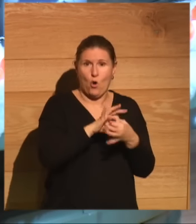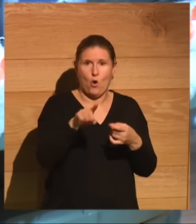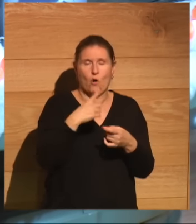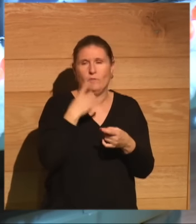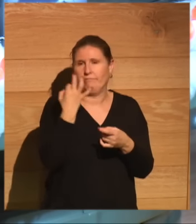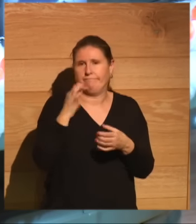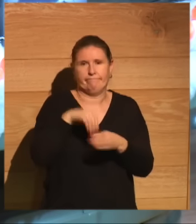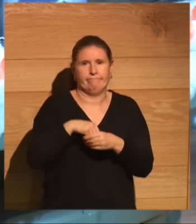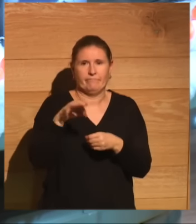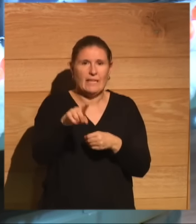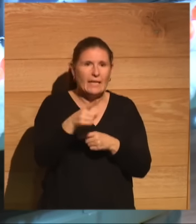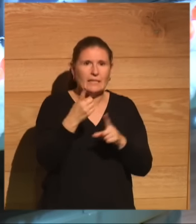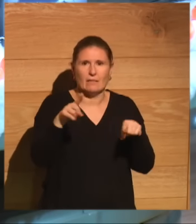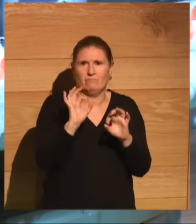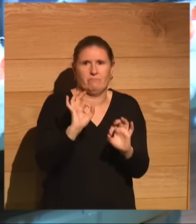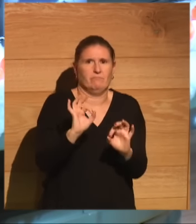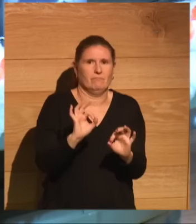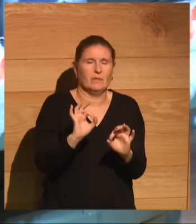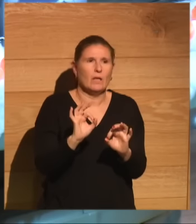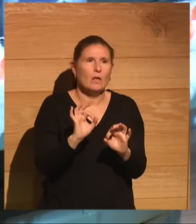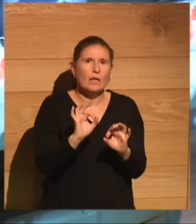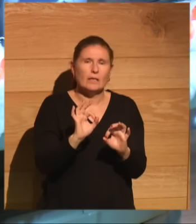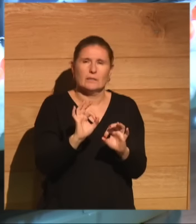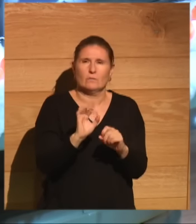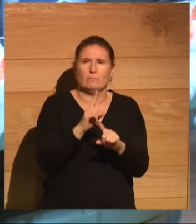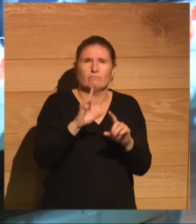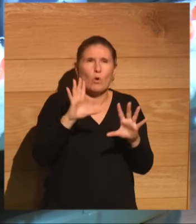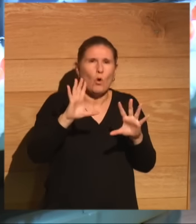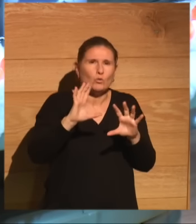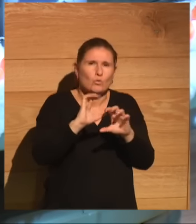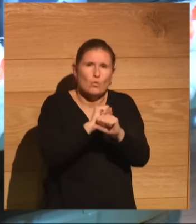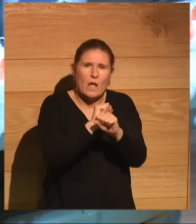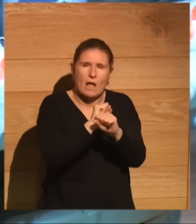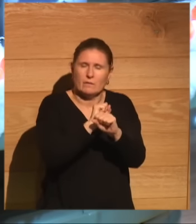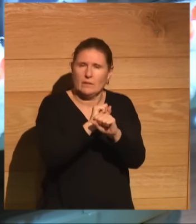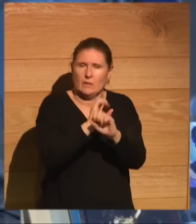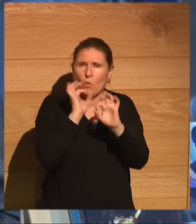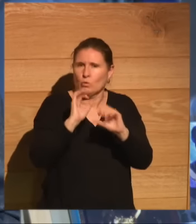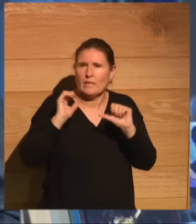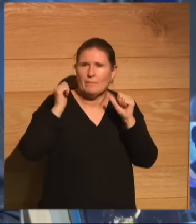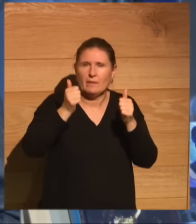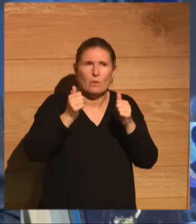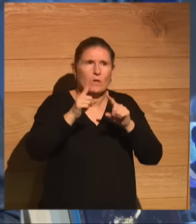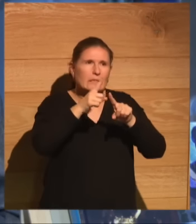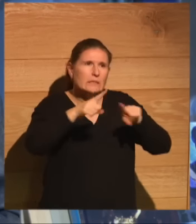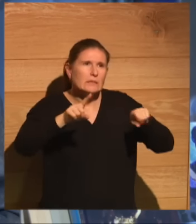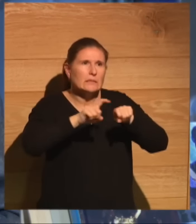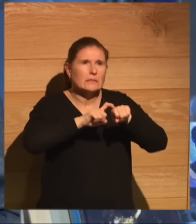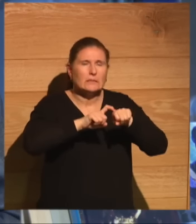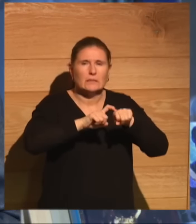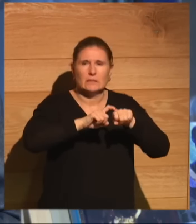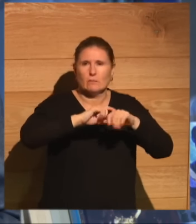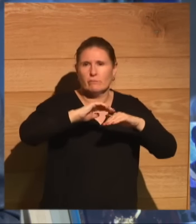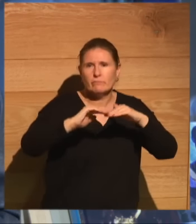¿no? Esta banda sonora en esa es zona increíble. Oscura, además, ¿no? Desde el principio, con esas tonalidades menores